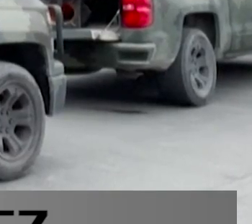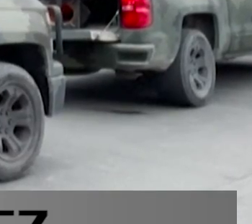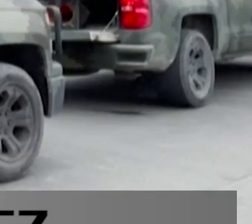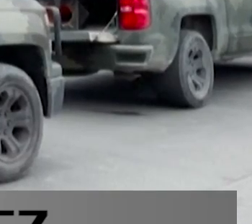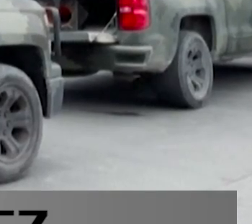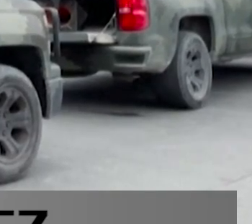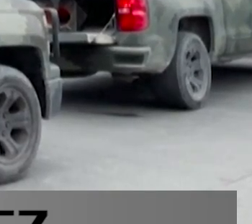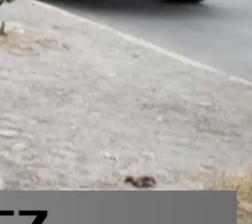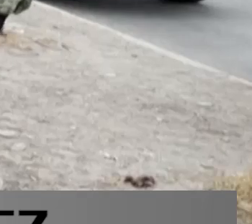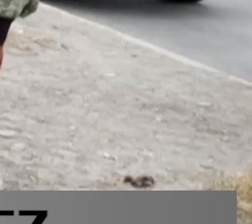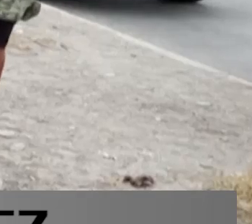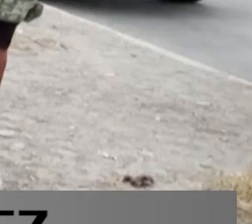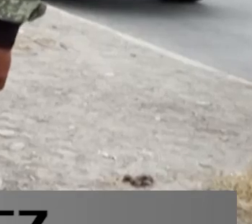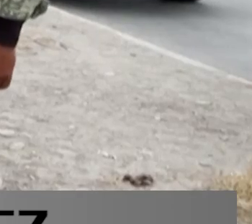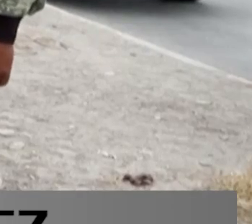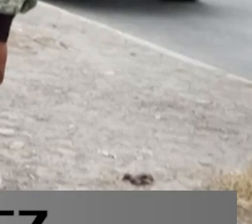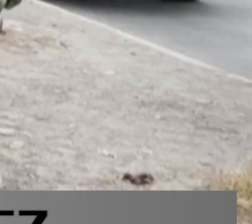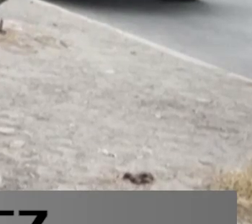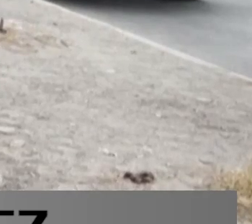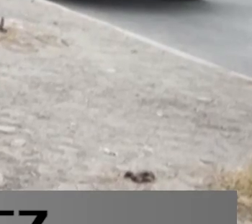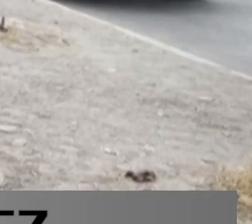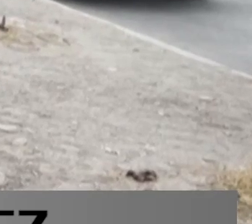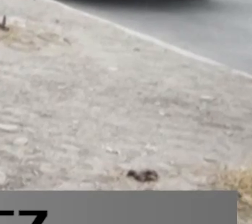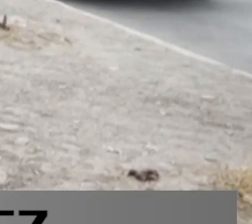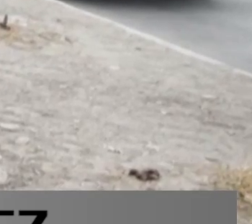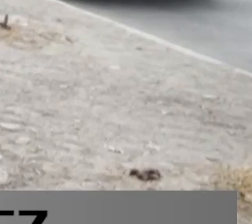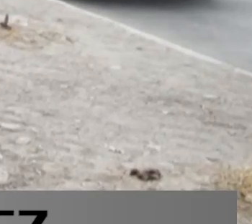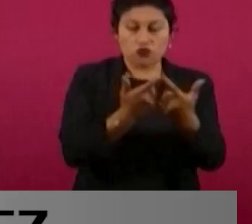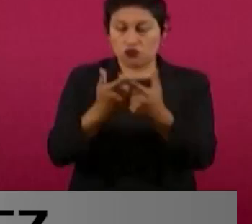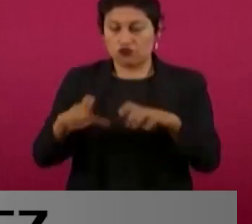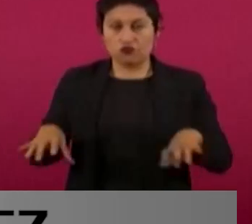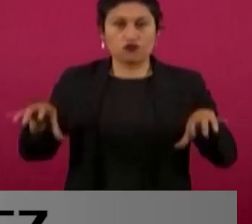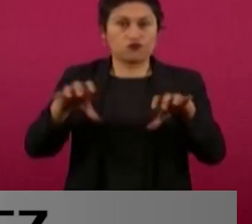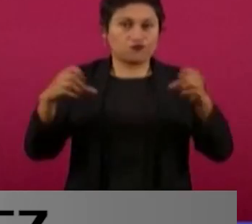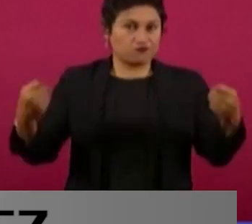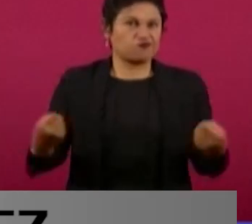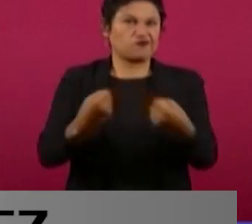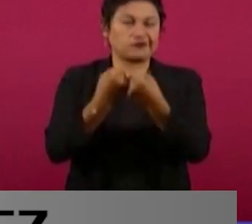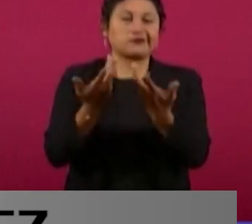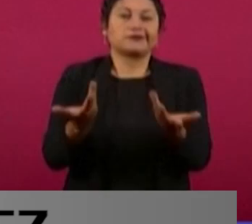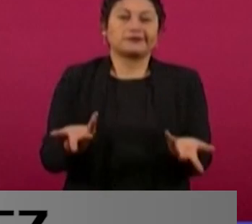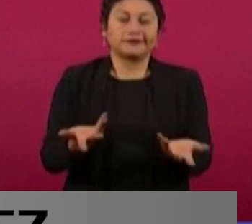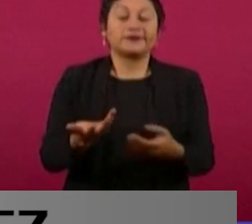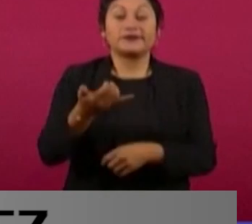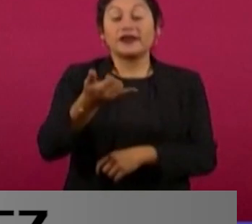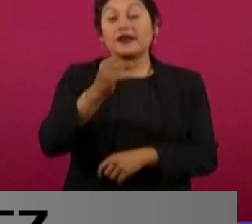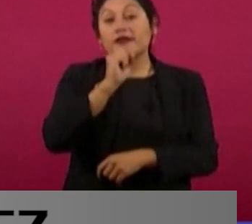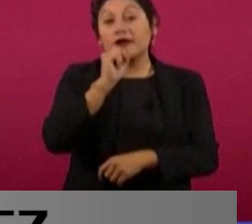cuenta de otros tres homicidios sin detallar las circunstancias. Algo que no se